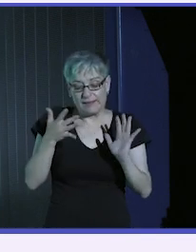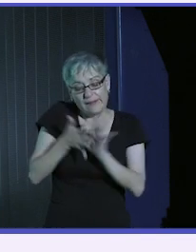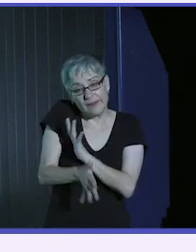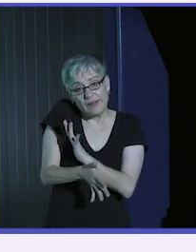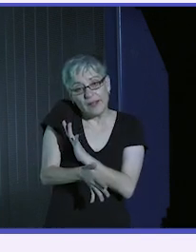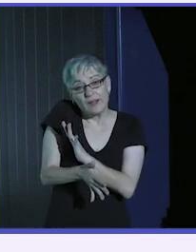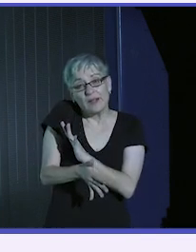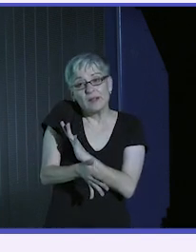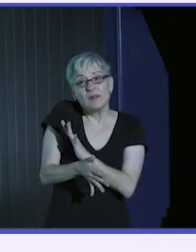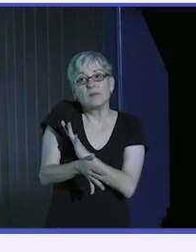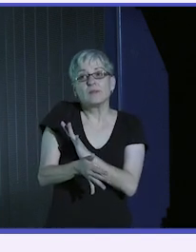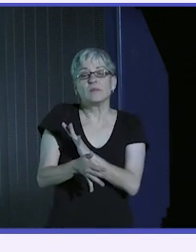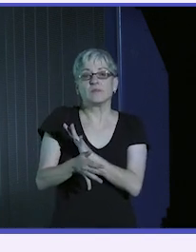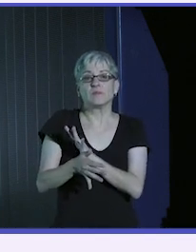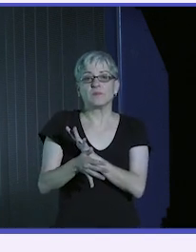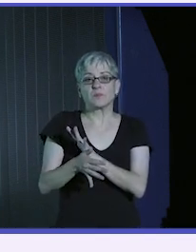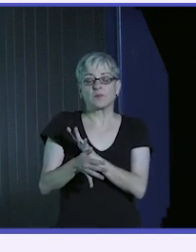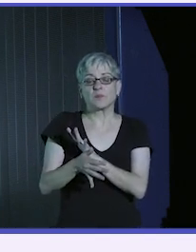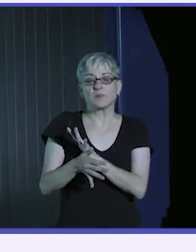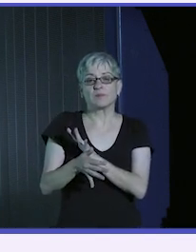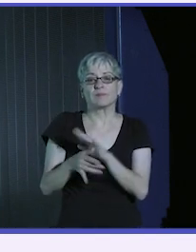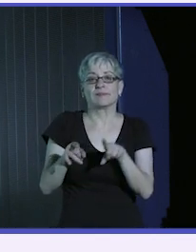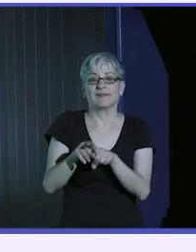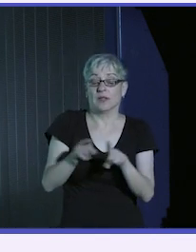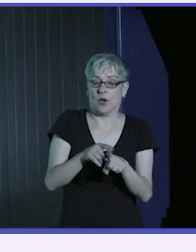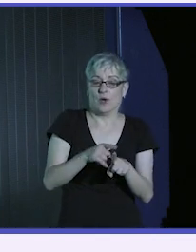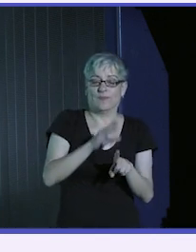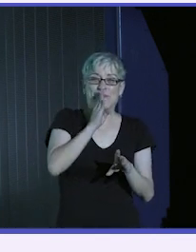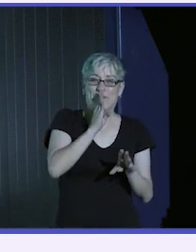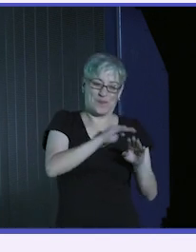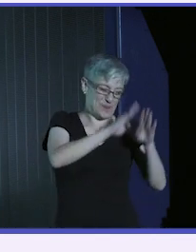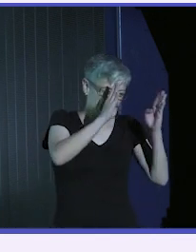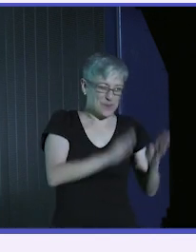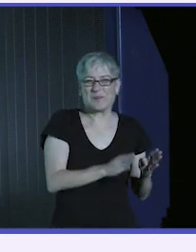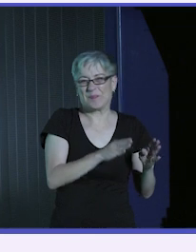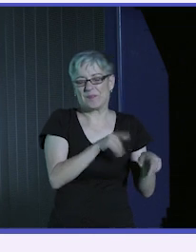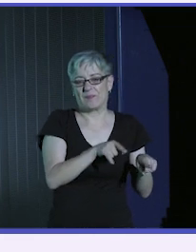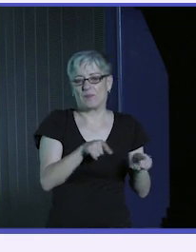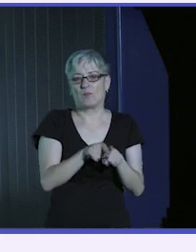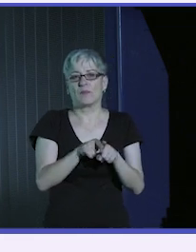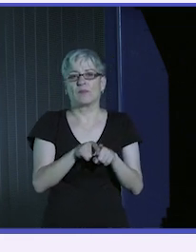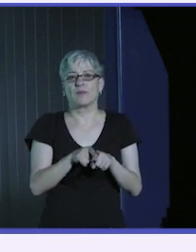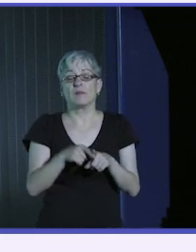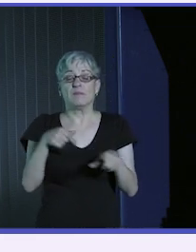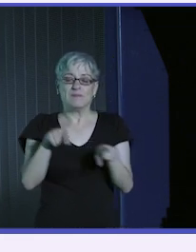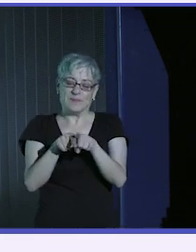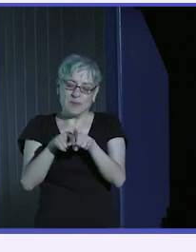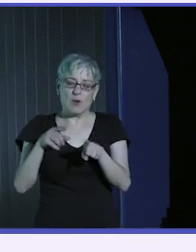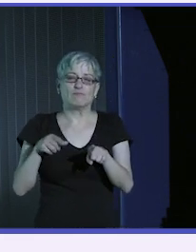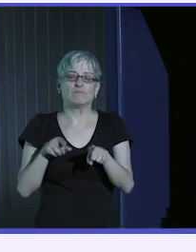técnica, pero no con la computación clásica, sino con High Performance Computing, que es lo que nos deja al